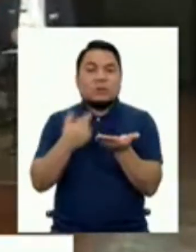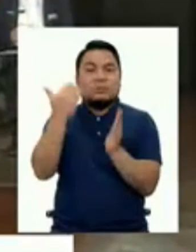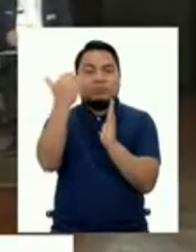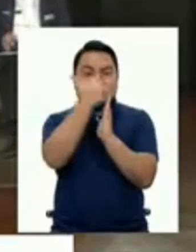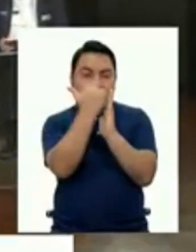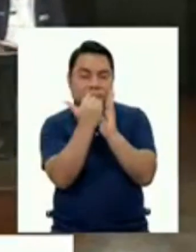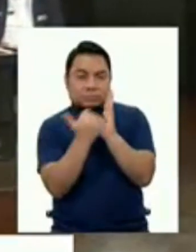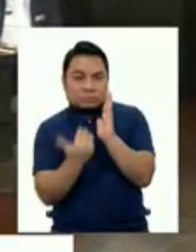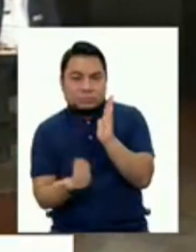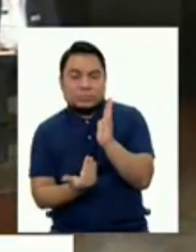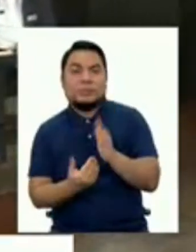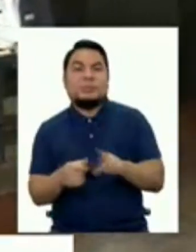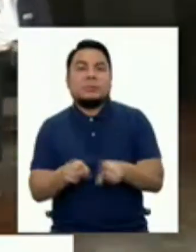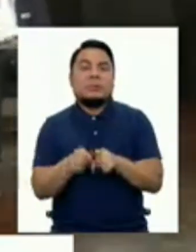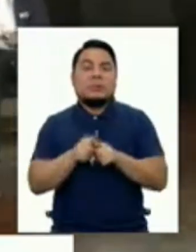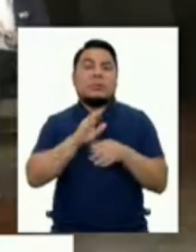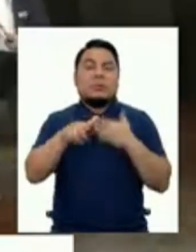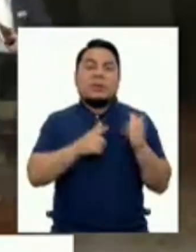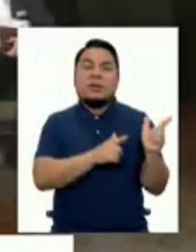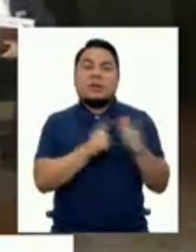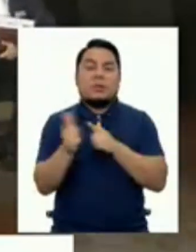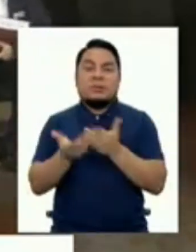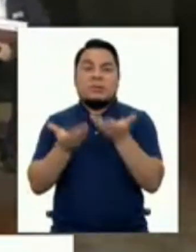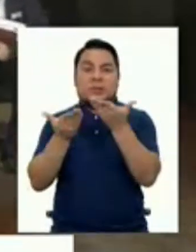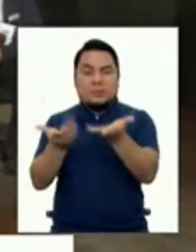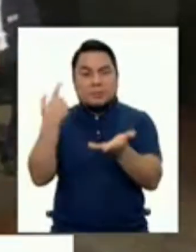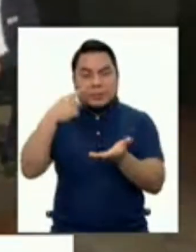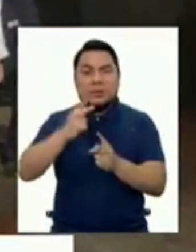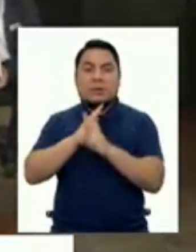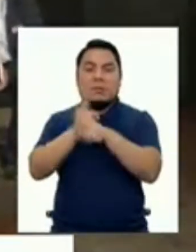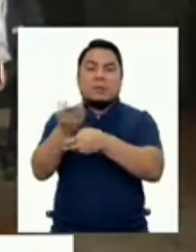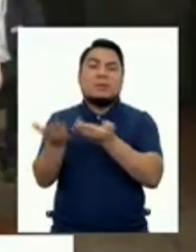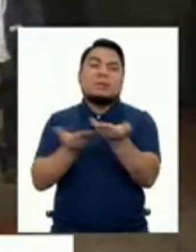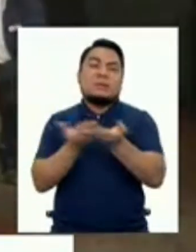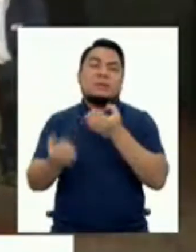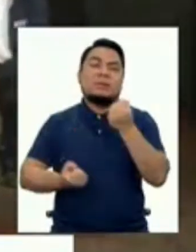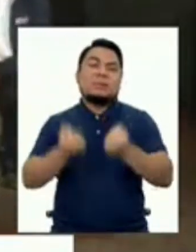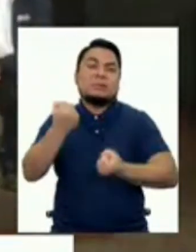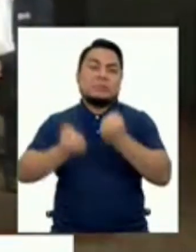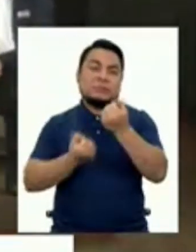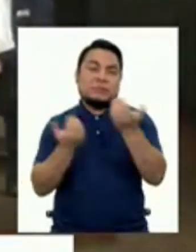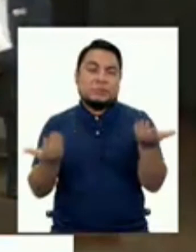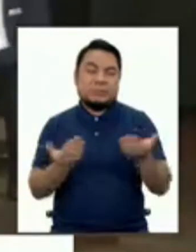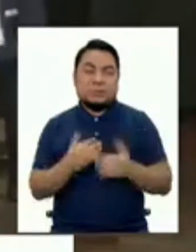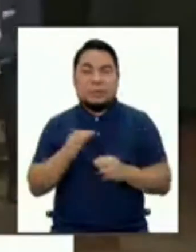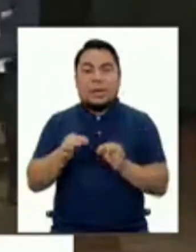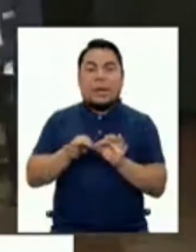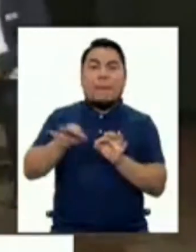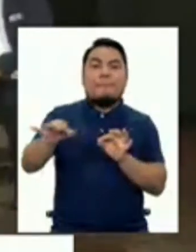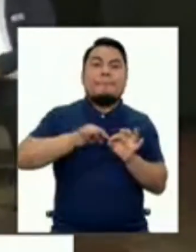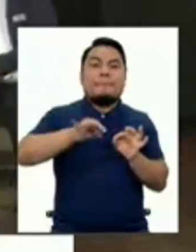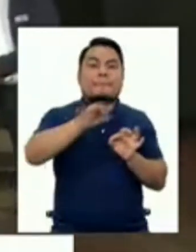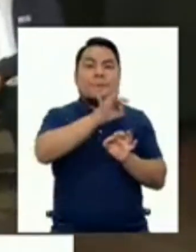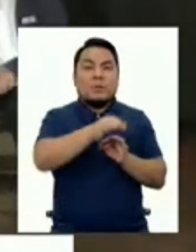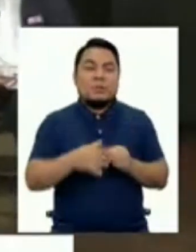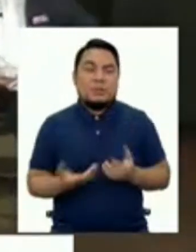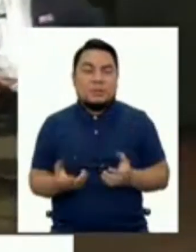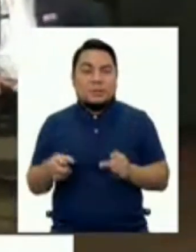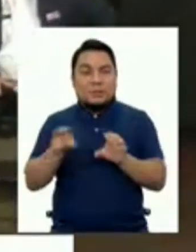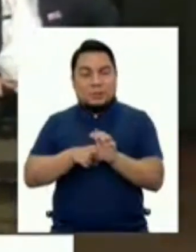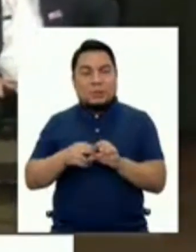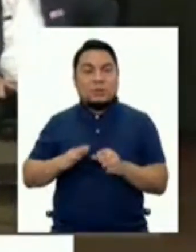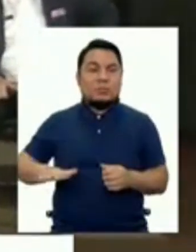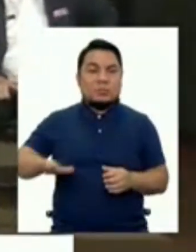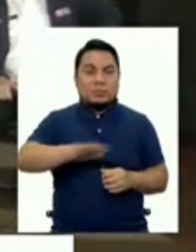lineamientos y de las disposiciones para la prestación del servicio del transporte interprovincial de pasajeros a nivel